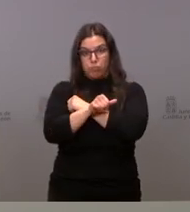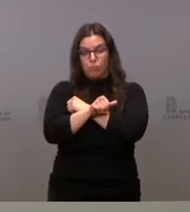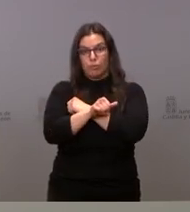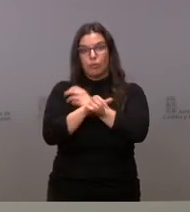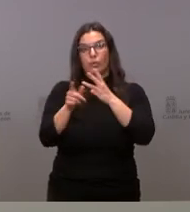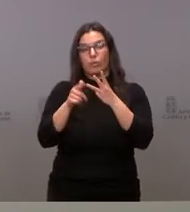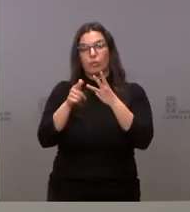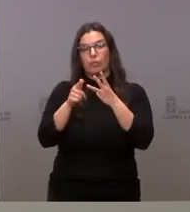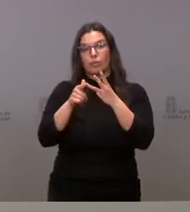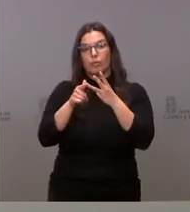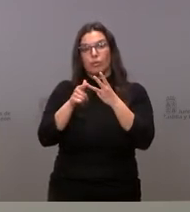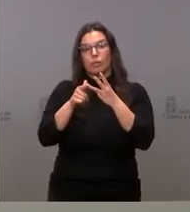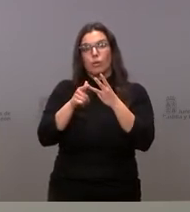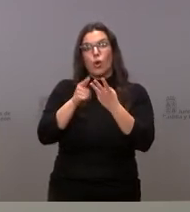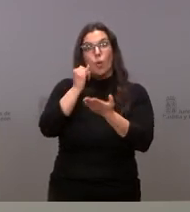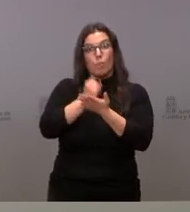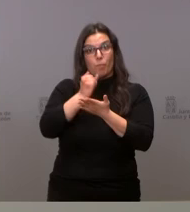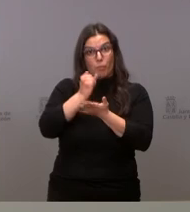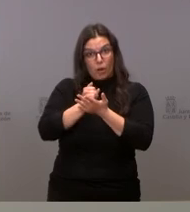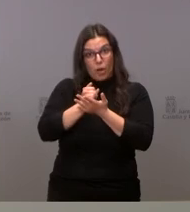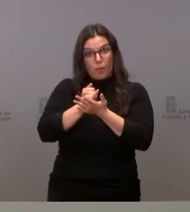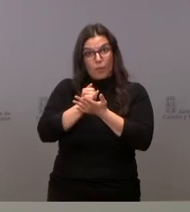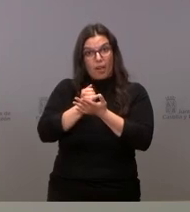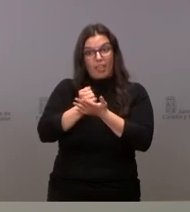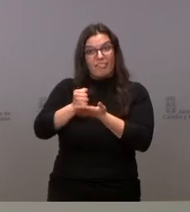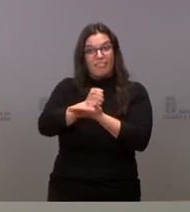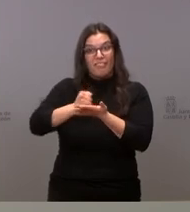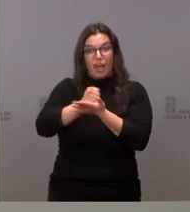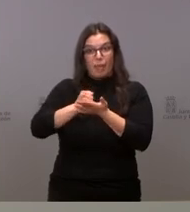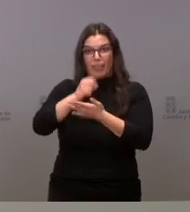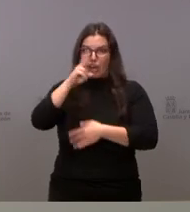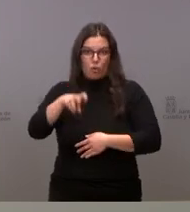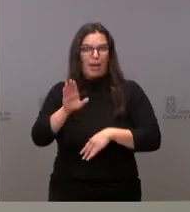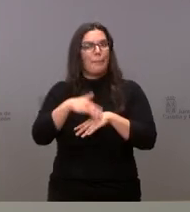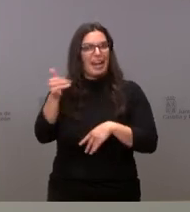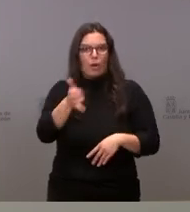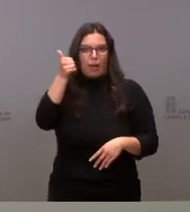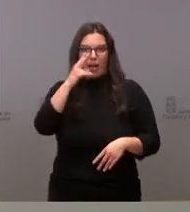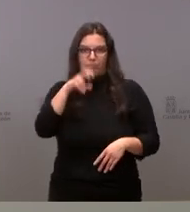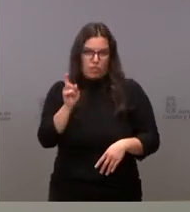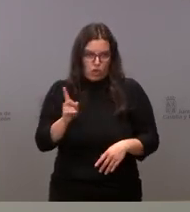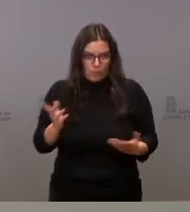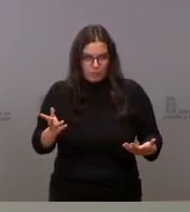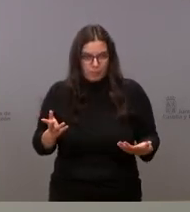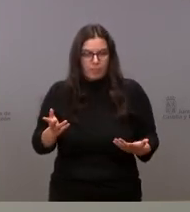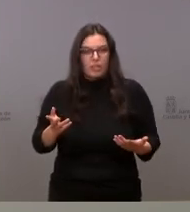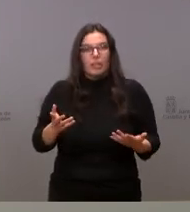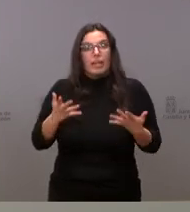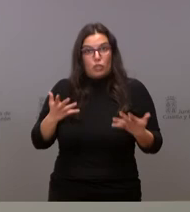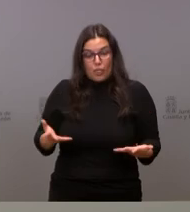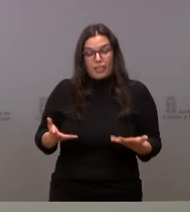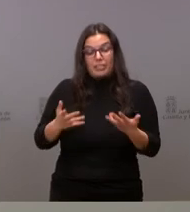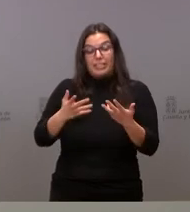como válido una prueba que se haya hecho un auto test sea cual sea en la farmacia o sea donde sea y para dar realmente